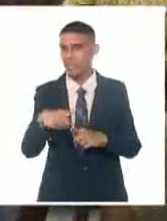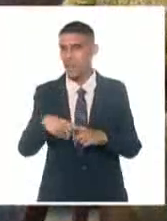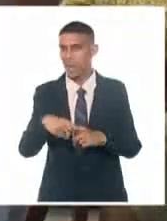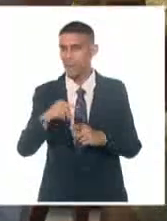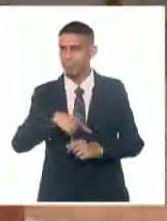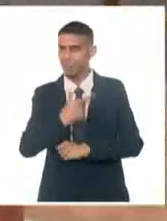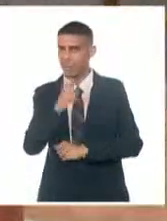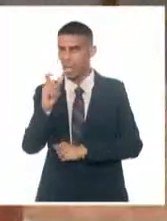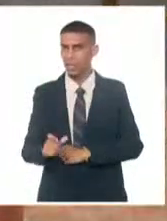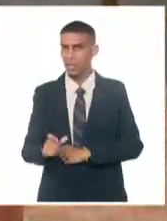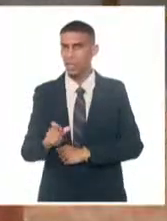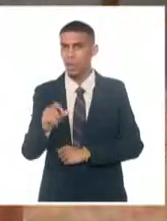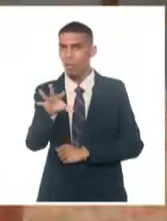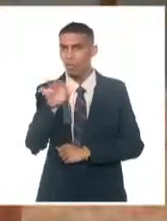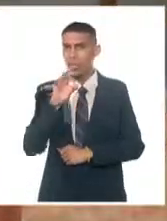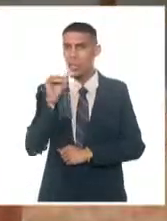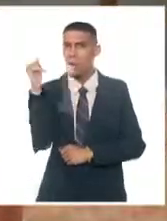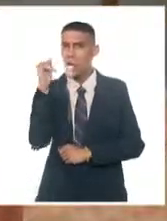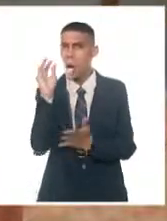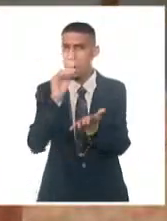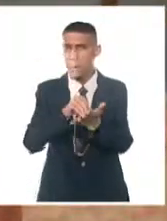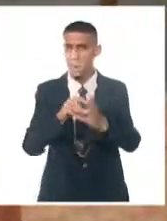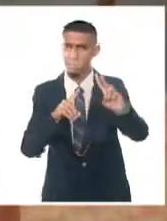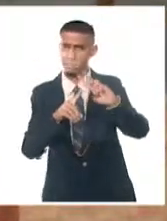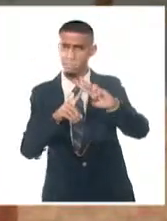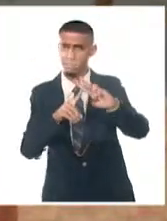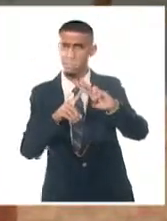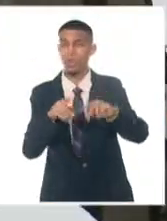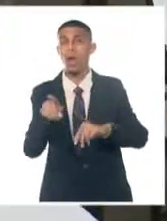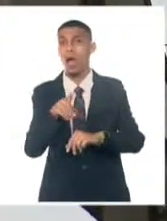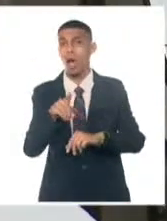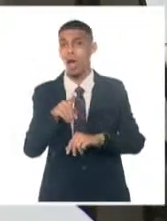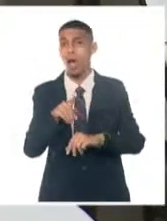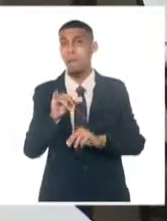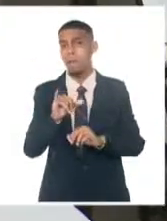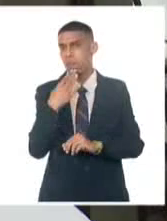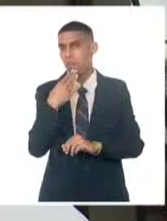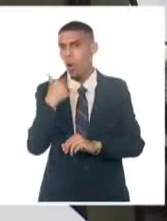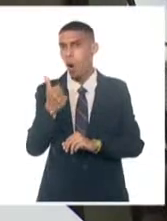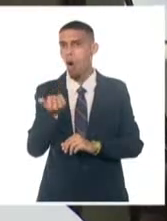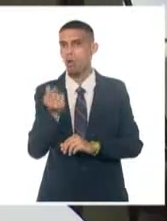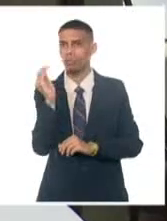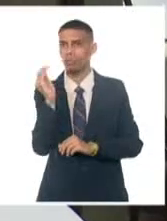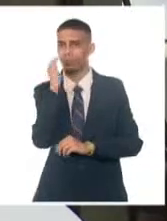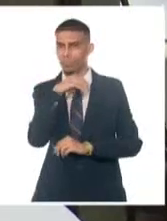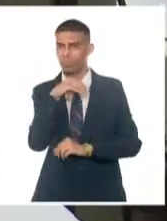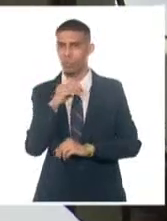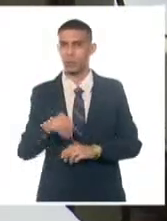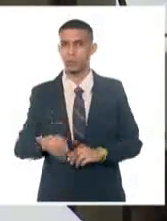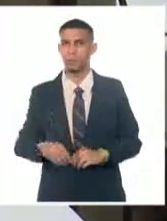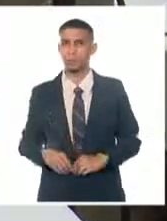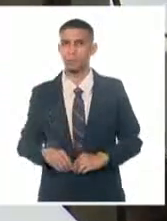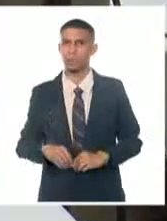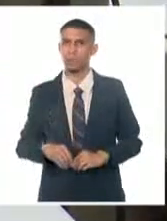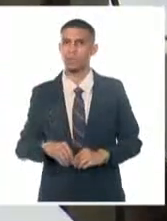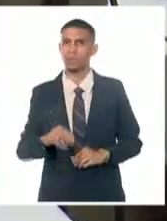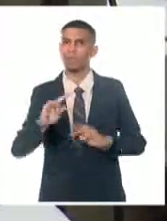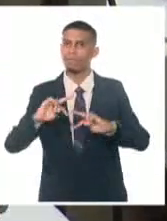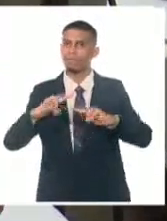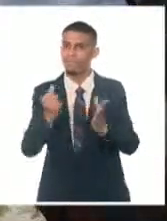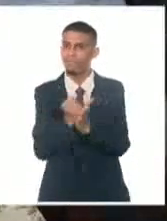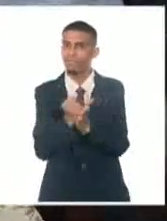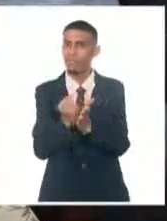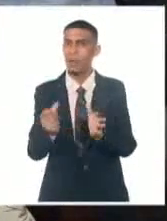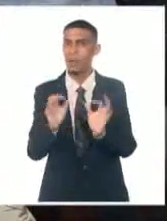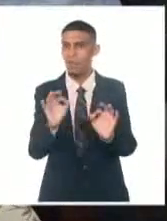acertada selección de videos y sonidos que le imprimieron a los materiales modernidad en el montaje reafirmando la importancia de esta